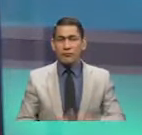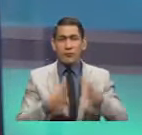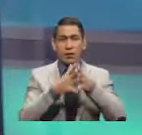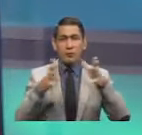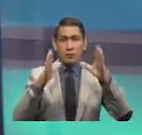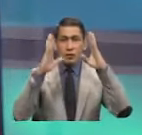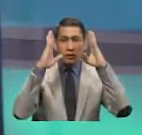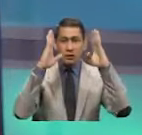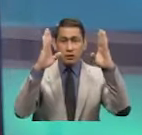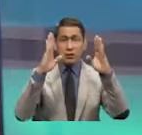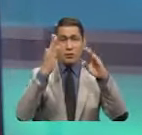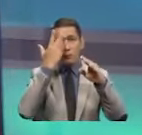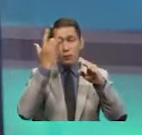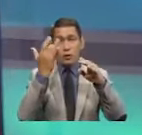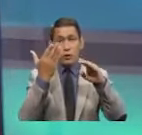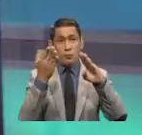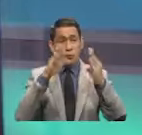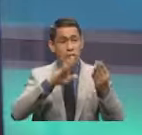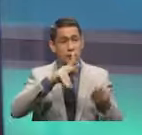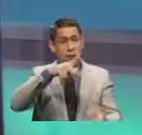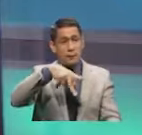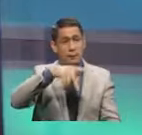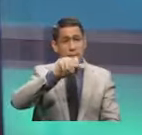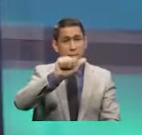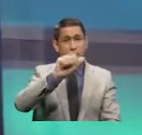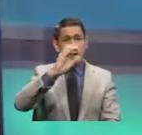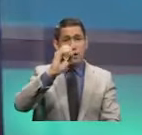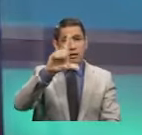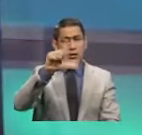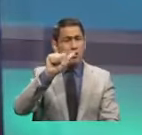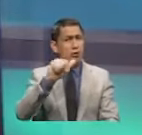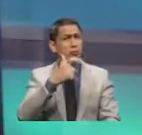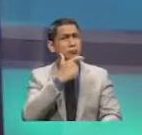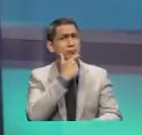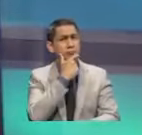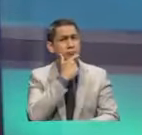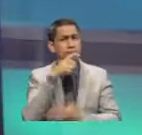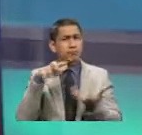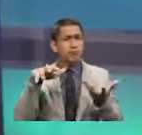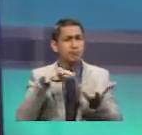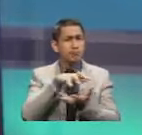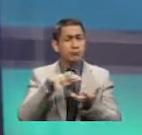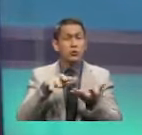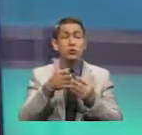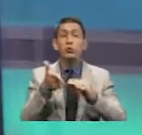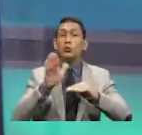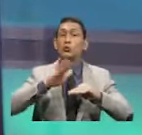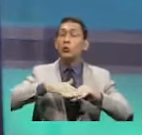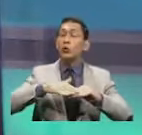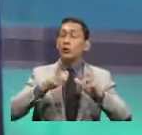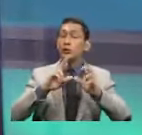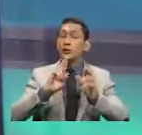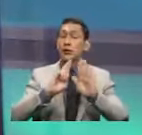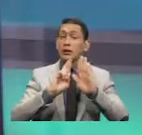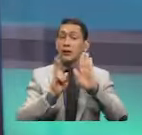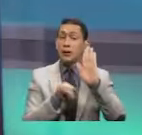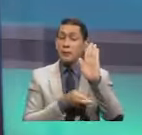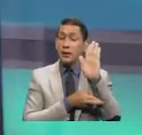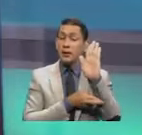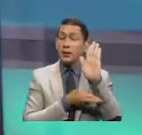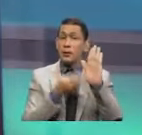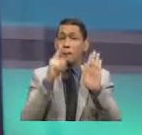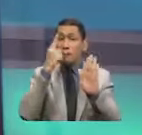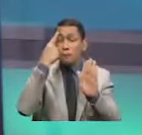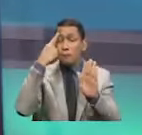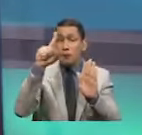Atención, porque tras la muerte de Paola Roldán aún quedan varias incógnitas sobre el reglamento para la aplicación de la eutanasia en el